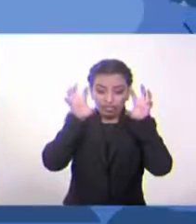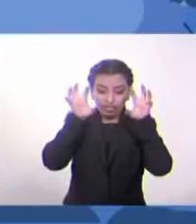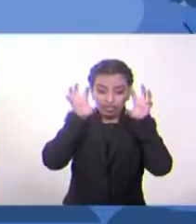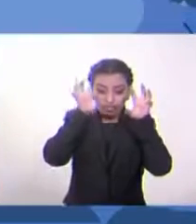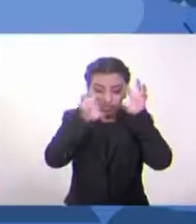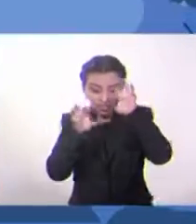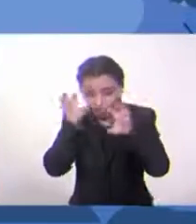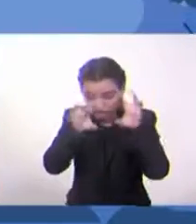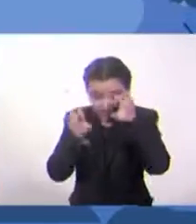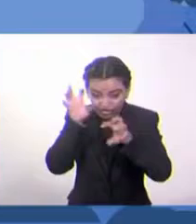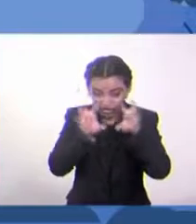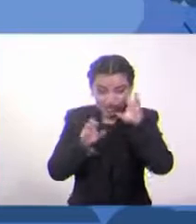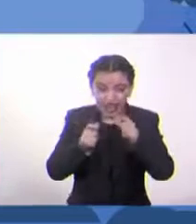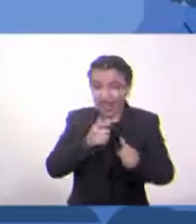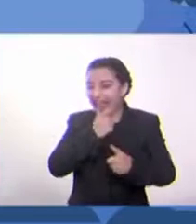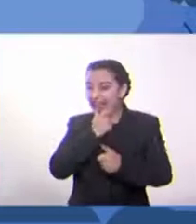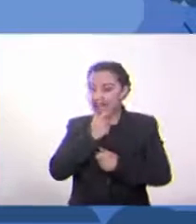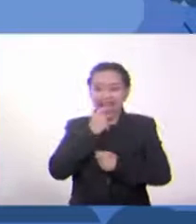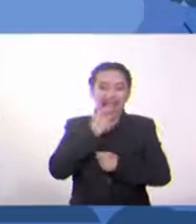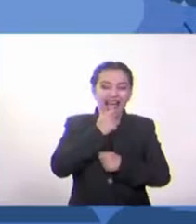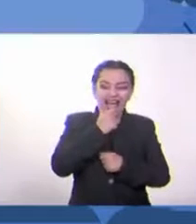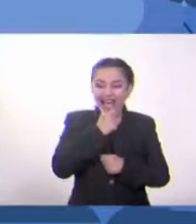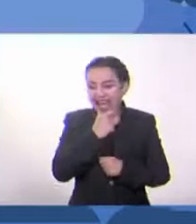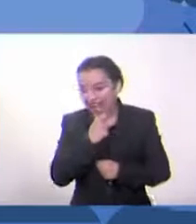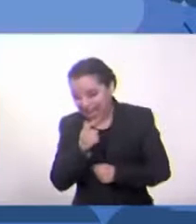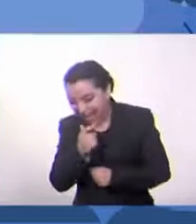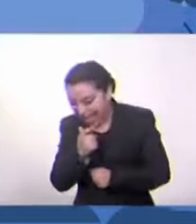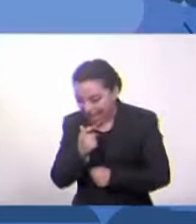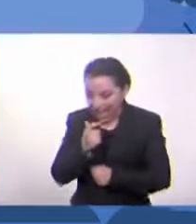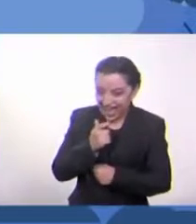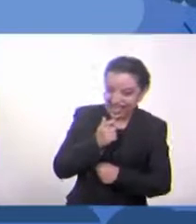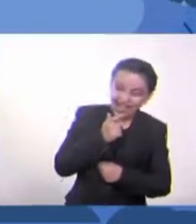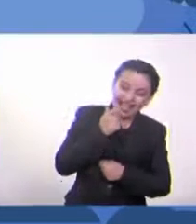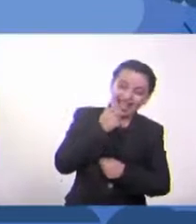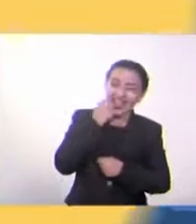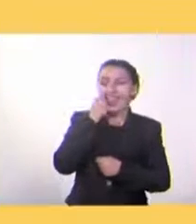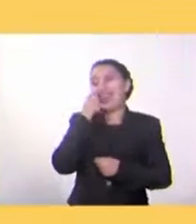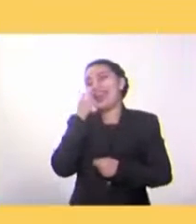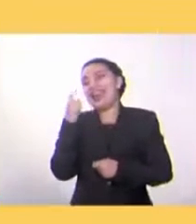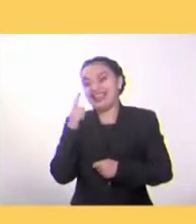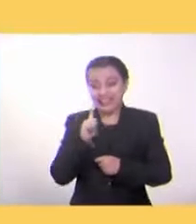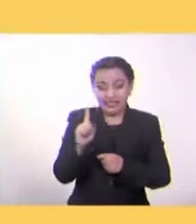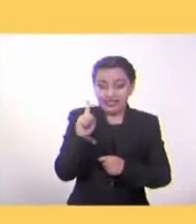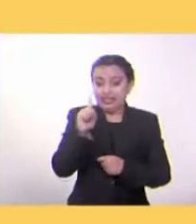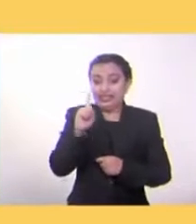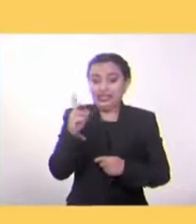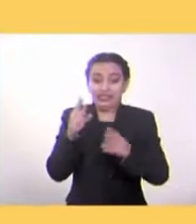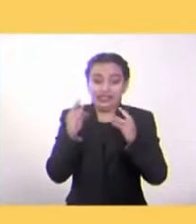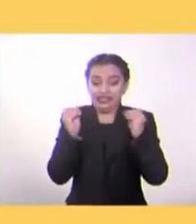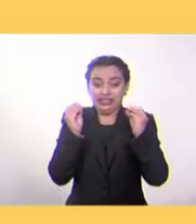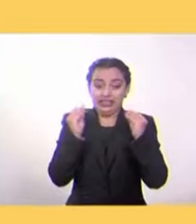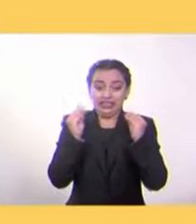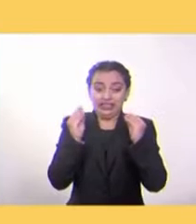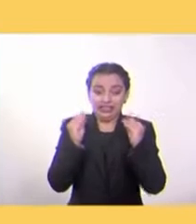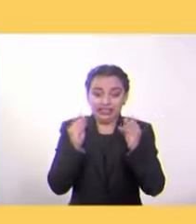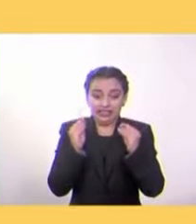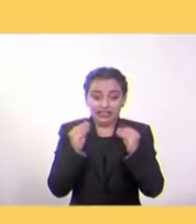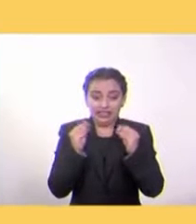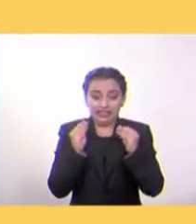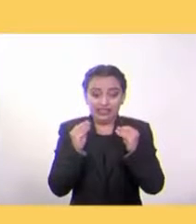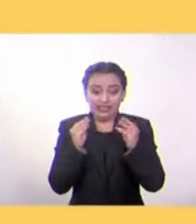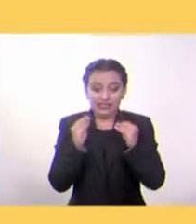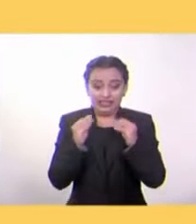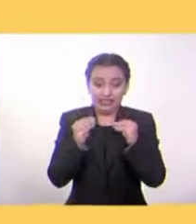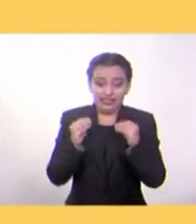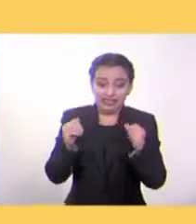engañado, carcajeándose de lo lindo, con sus risas estridentes y agudas. Sobre las piedras de los ríos